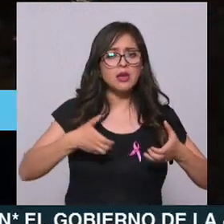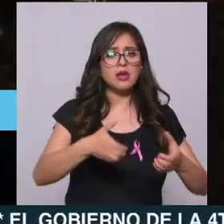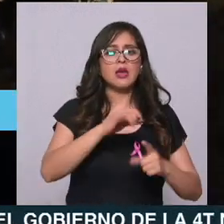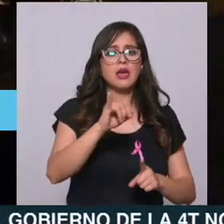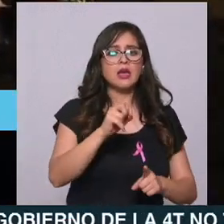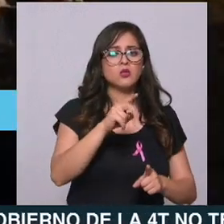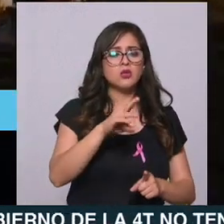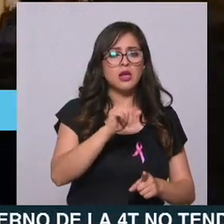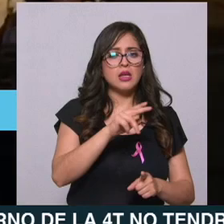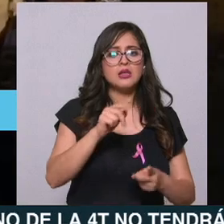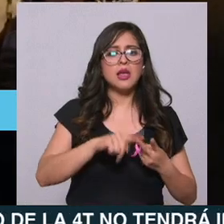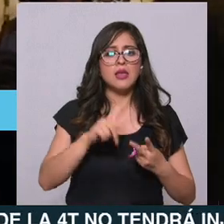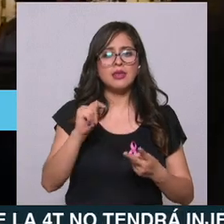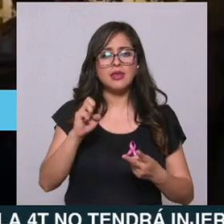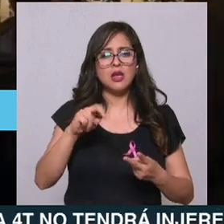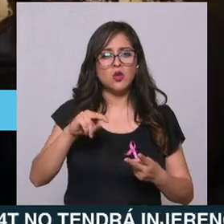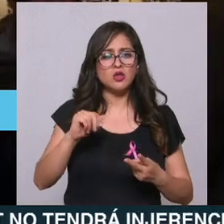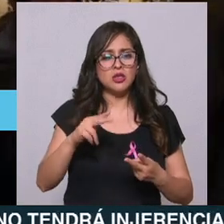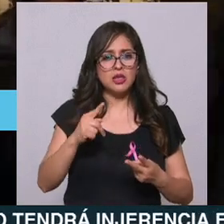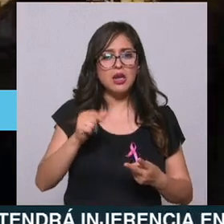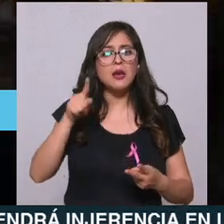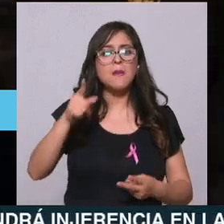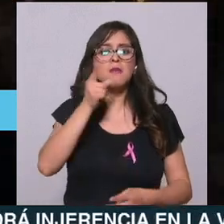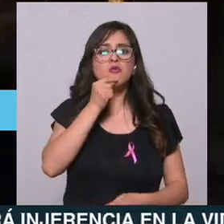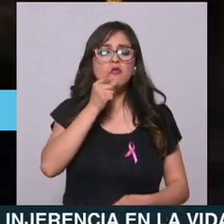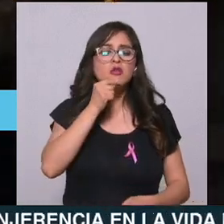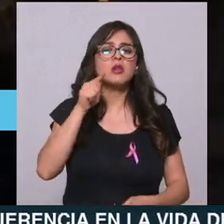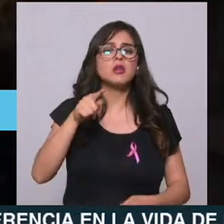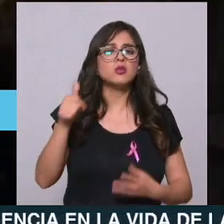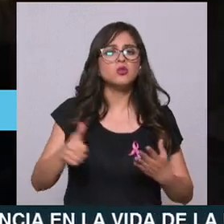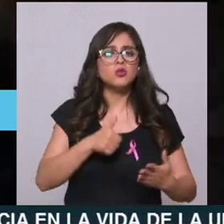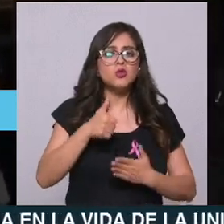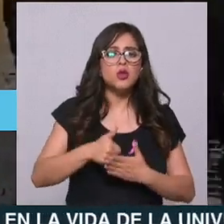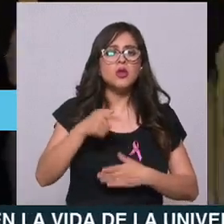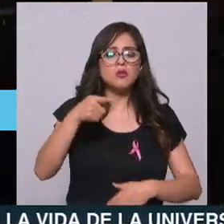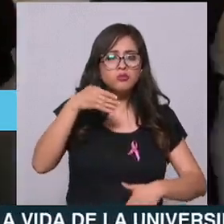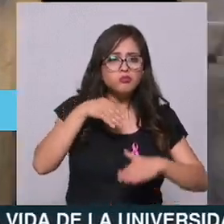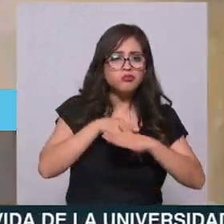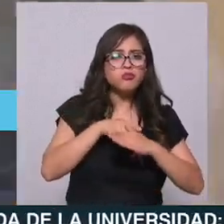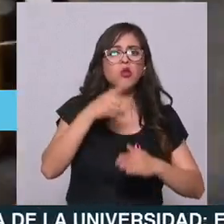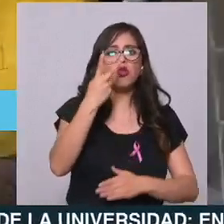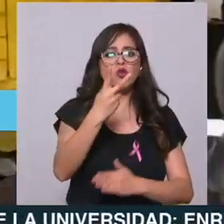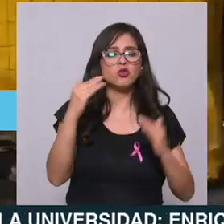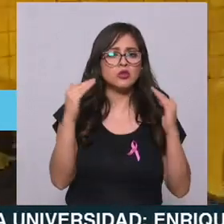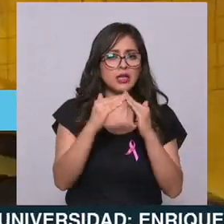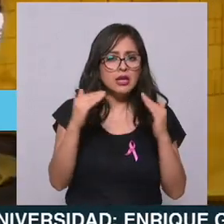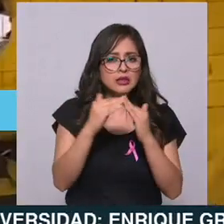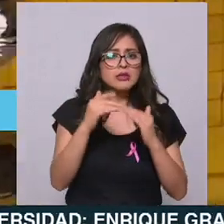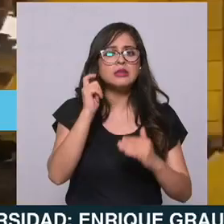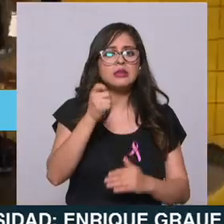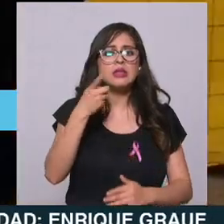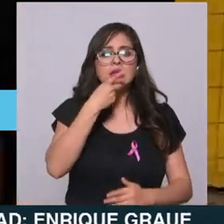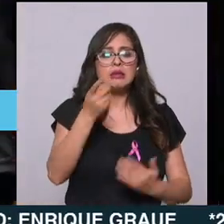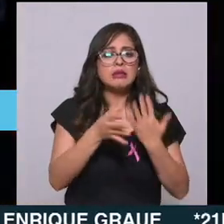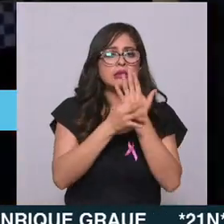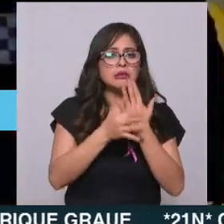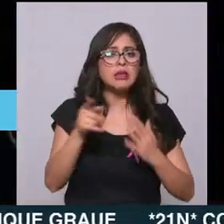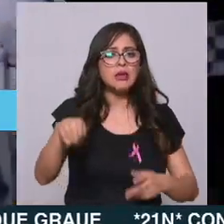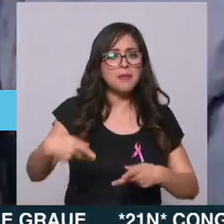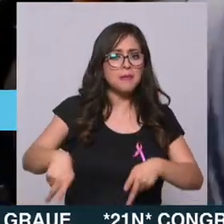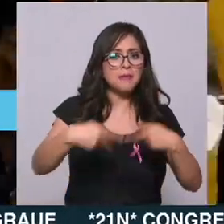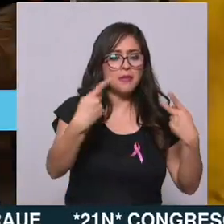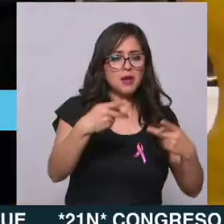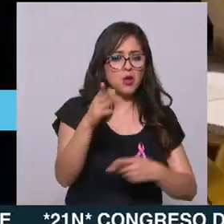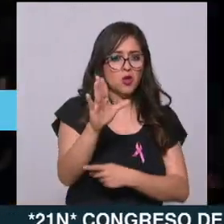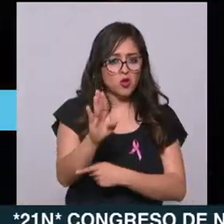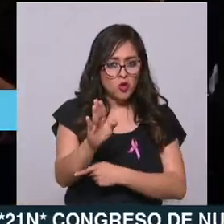Jesús Carranza y Tenochtitlan, elementos de la policía de la ciudad realizaron un operativo en 2 domicilios en los que presuntamente se comercializaba